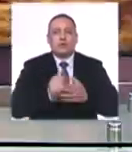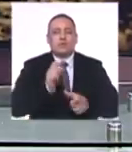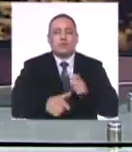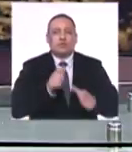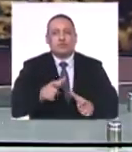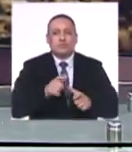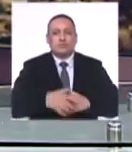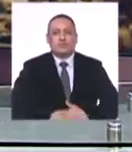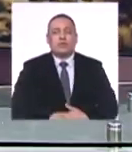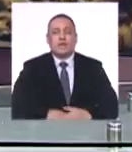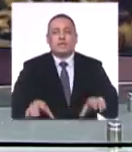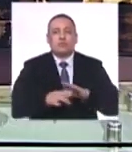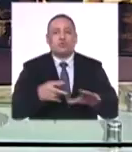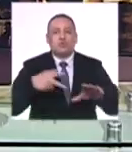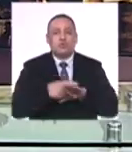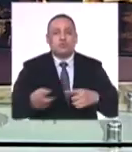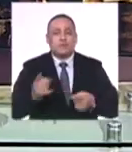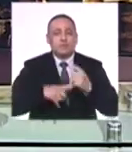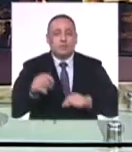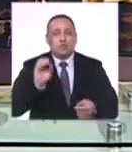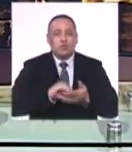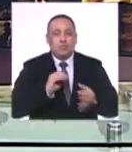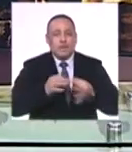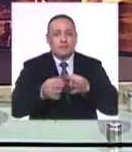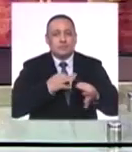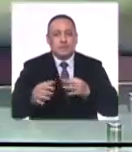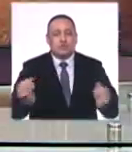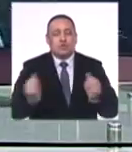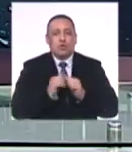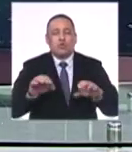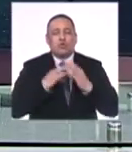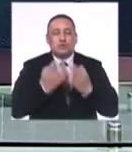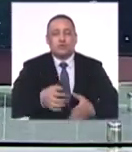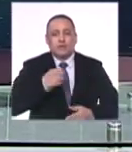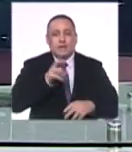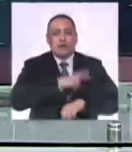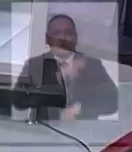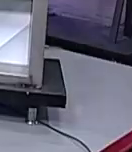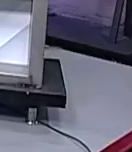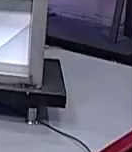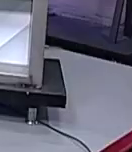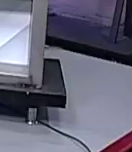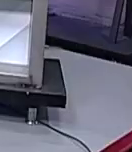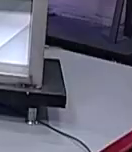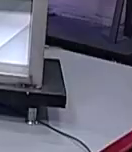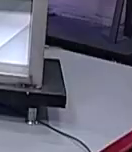de la población. Hacemos una pausa, pero regresamos con más en Congreso en Regiones.